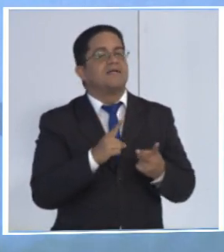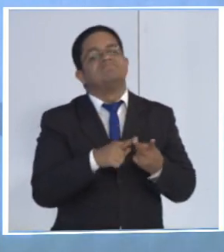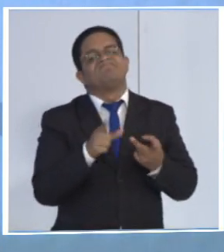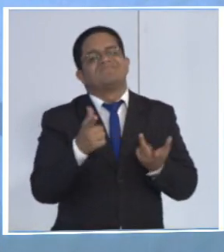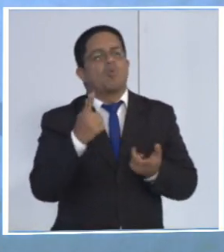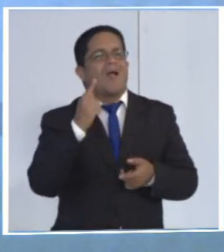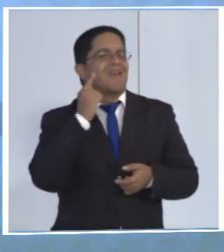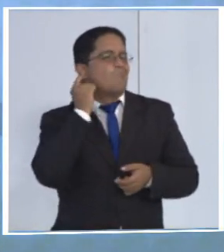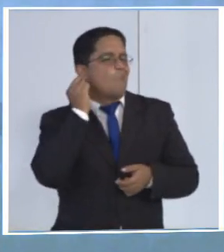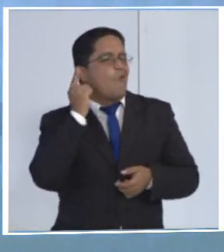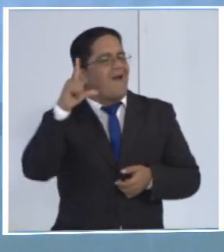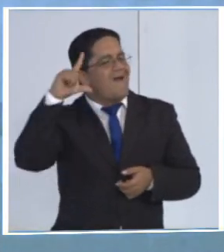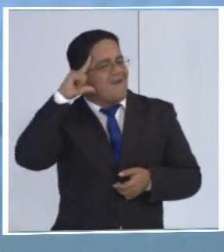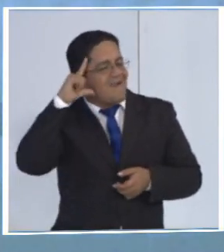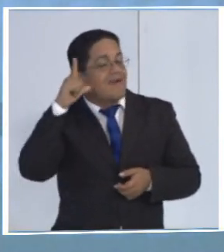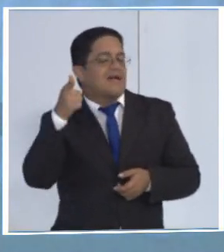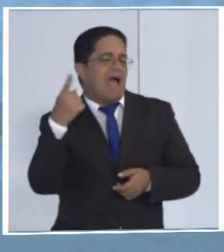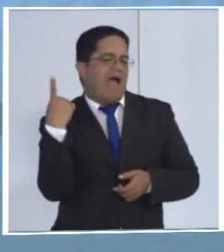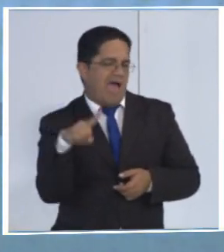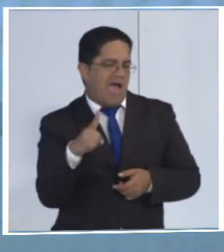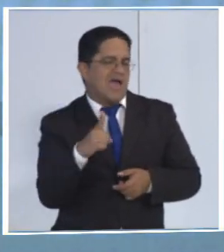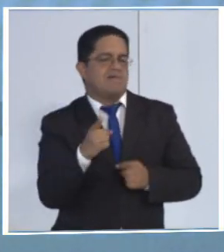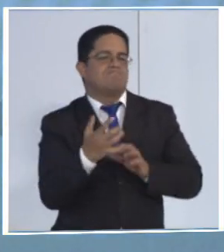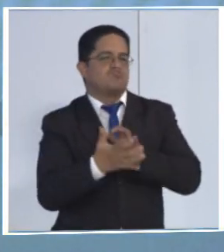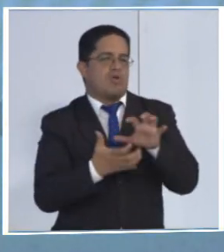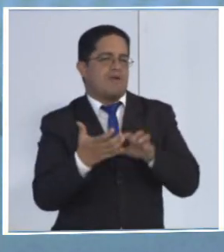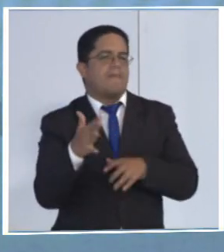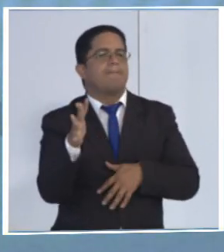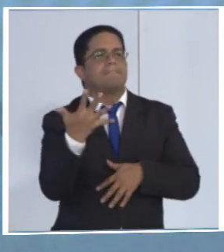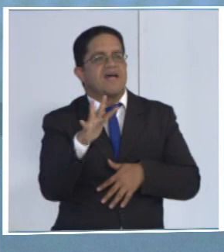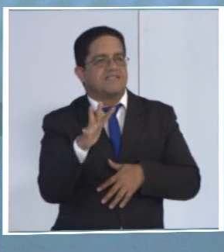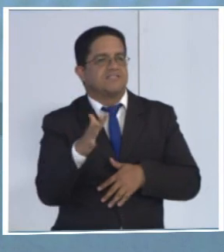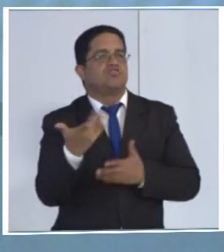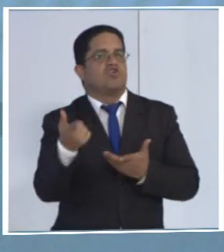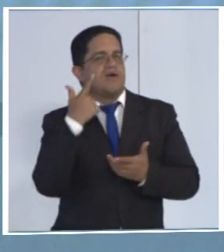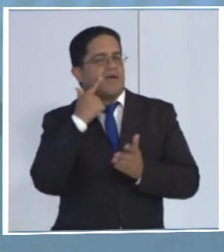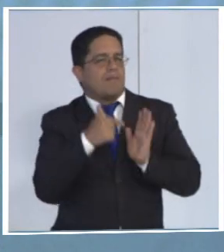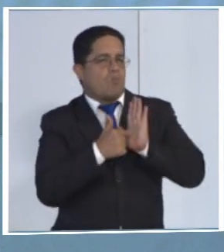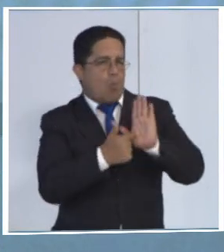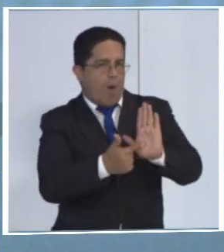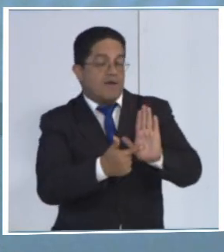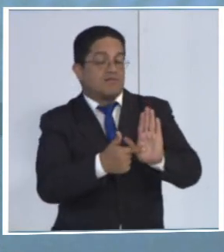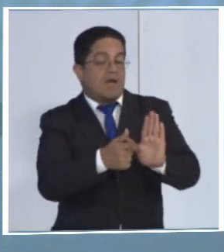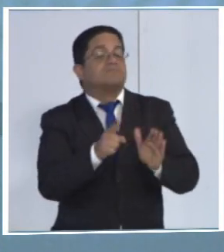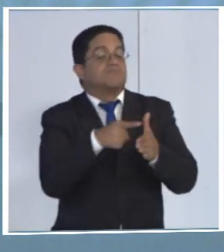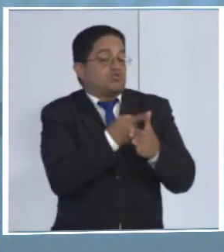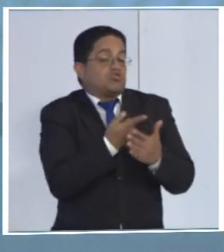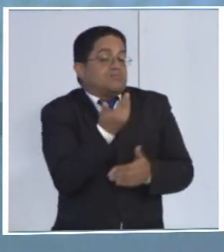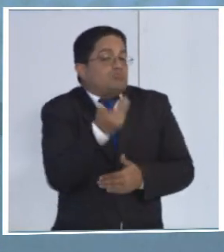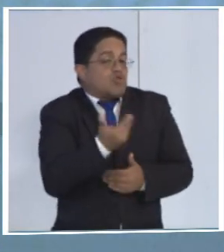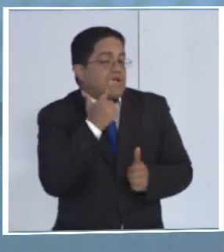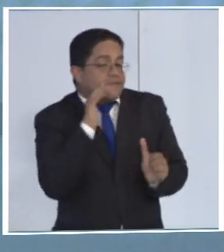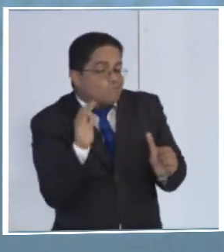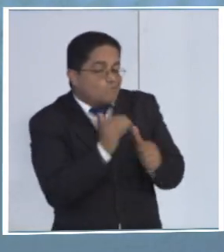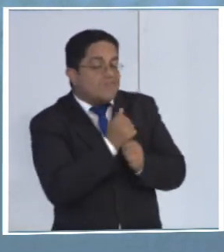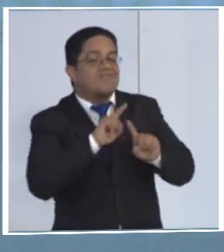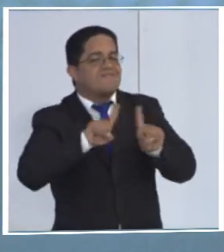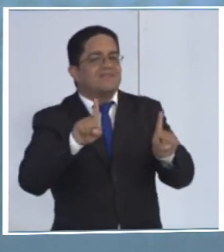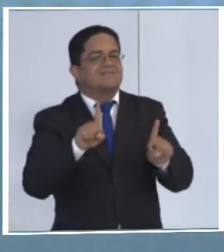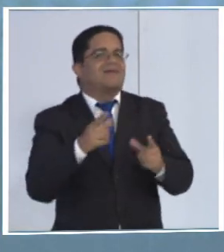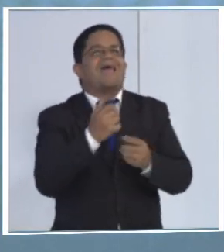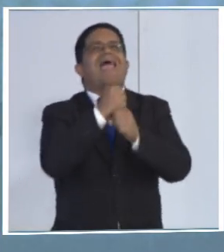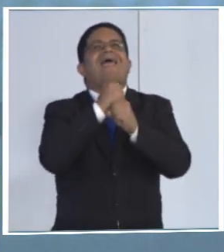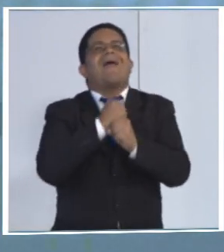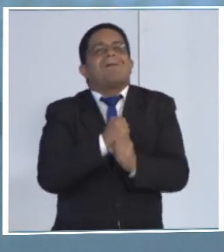agentes etiológicos parecidos que nos pueden dar ciertos síntomas y hay que hacer el diagnóstico diferencial. No esperar a